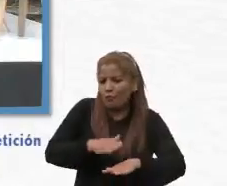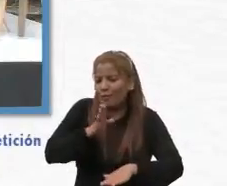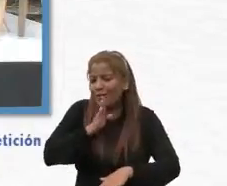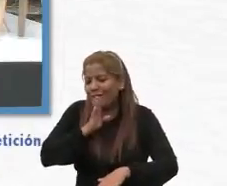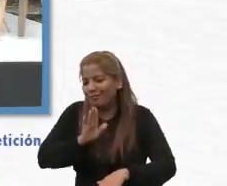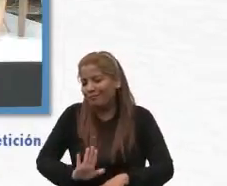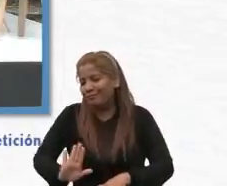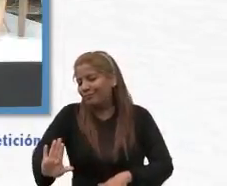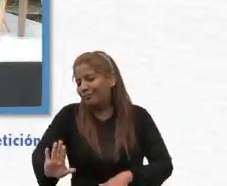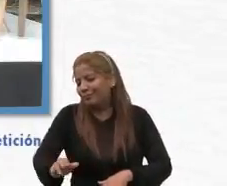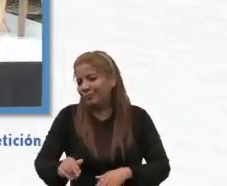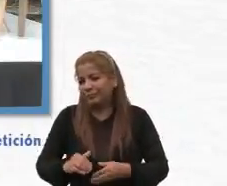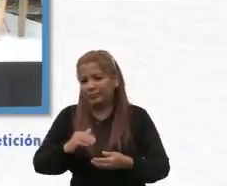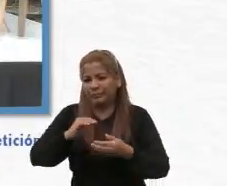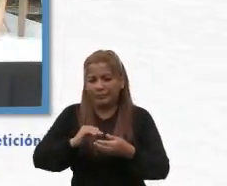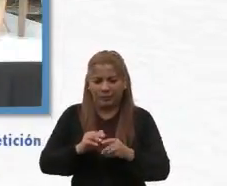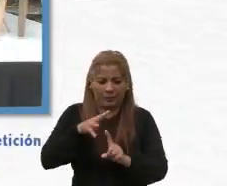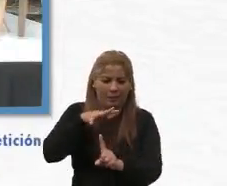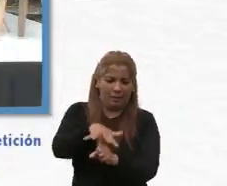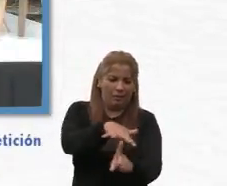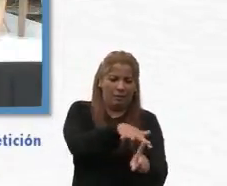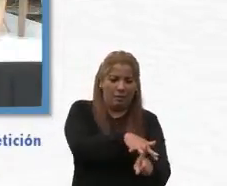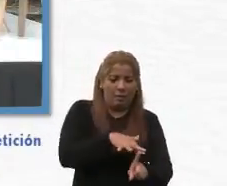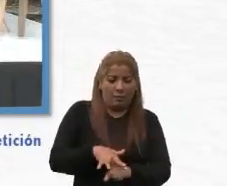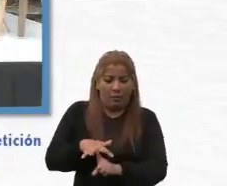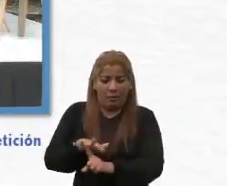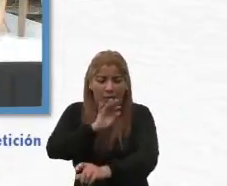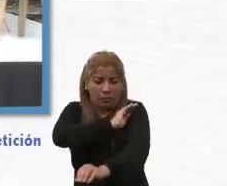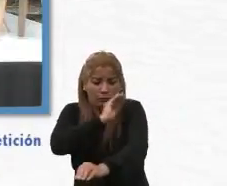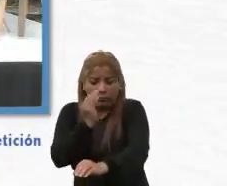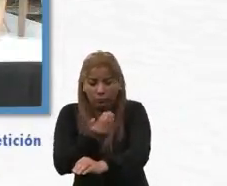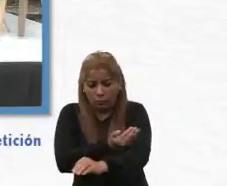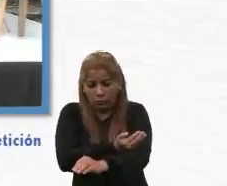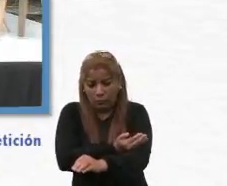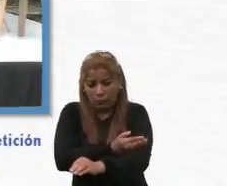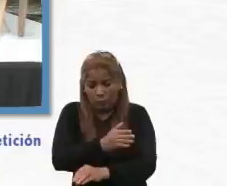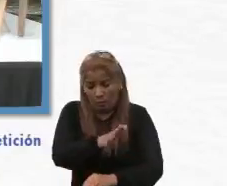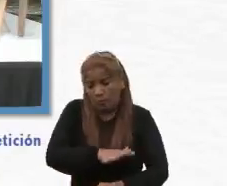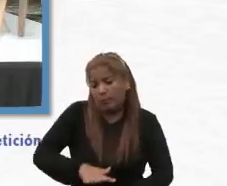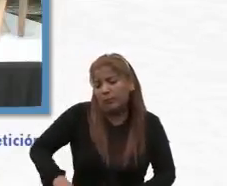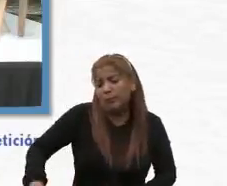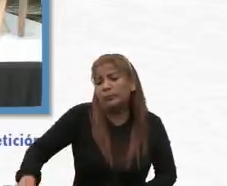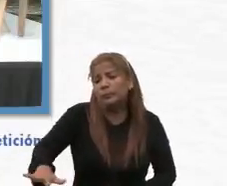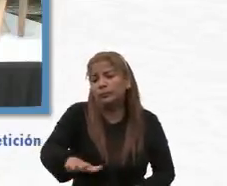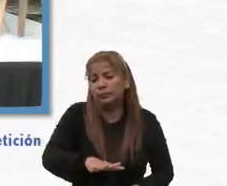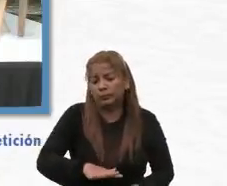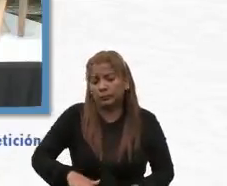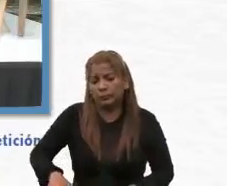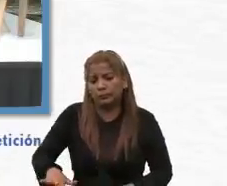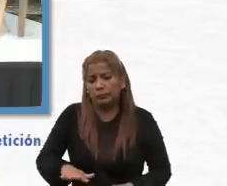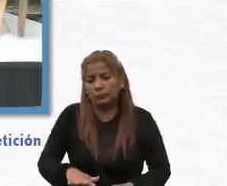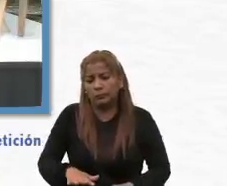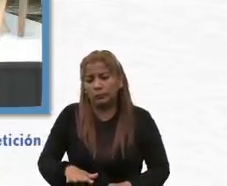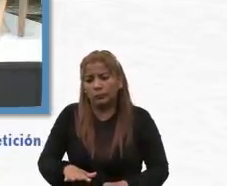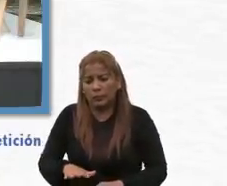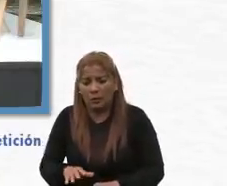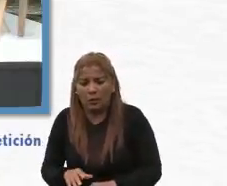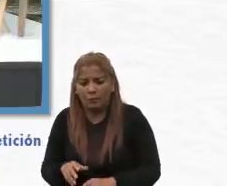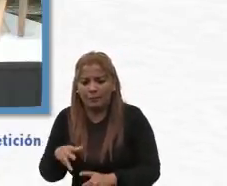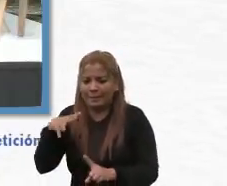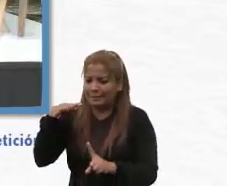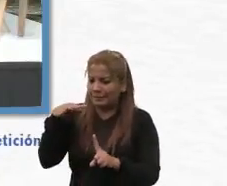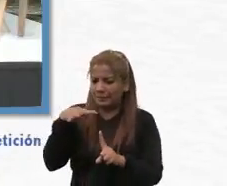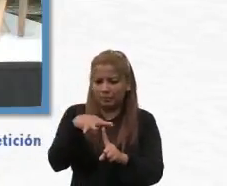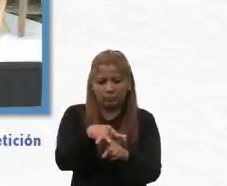afectadas. Estos poderes locales sin duda hacen una gran